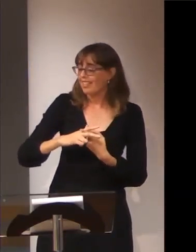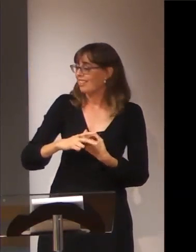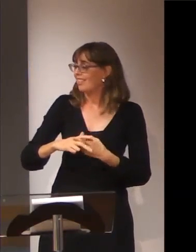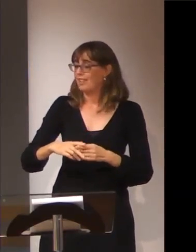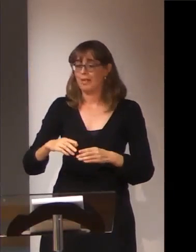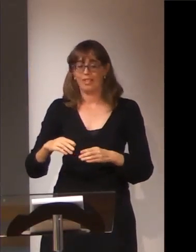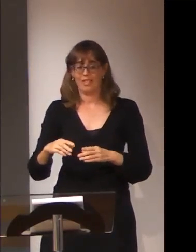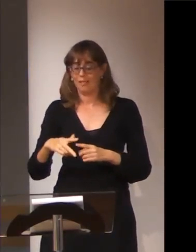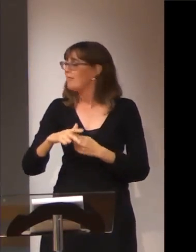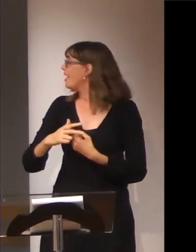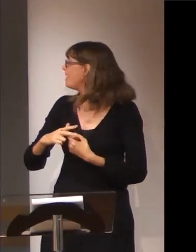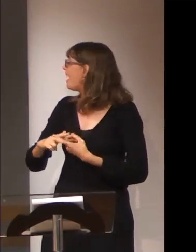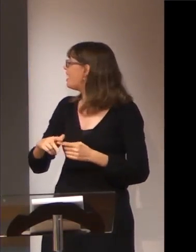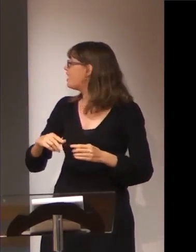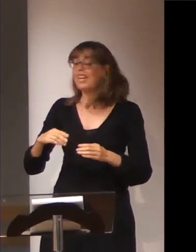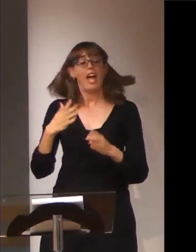Talleres sobre el bautismo,